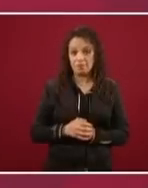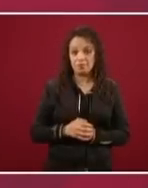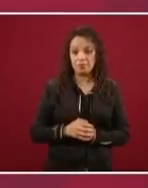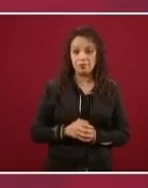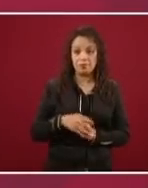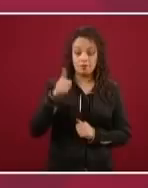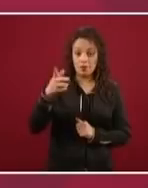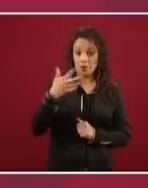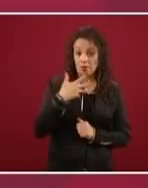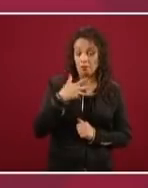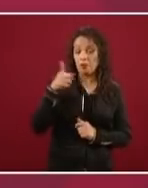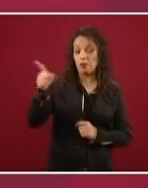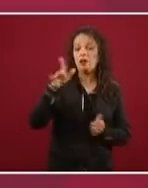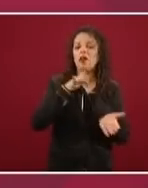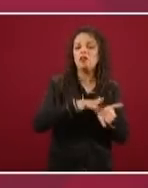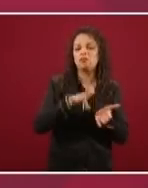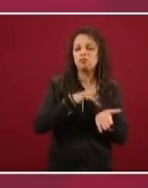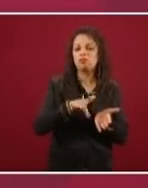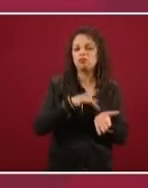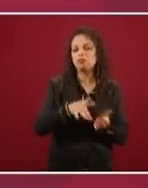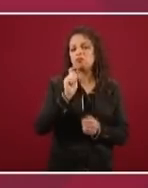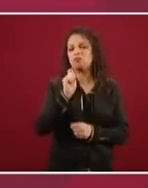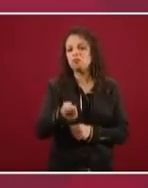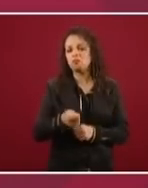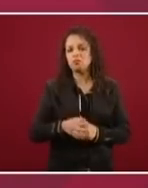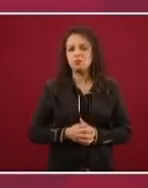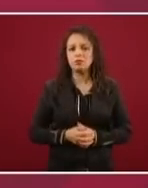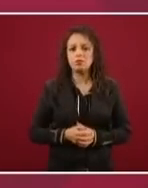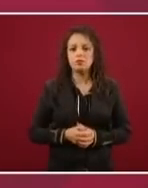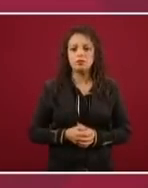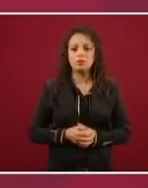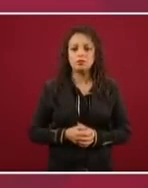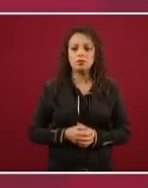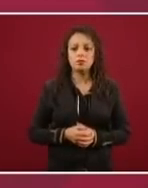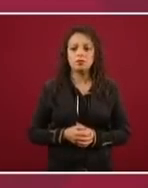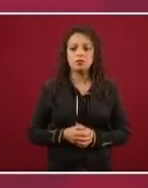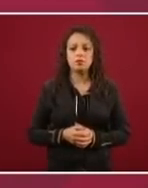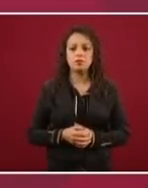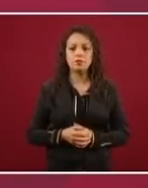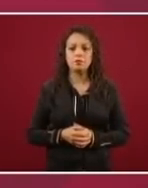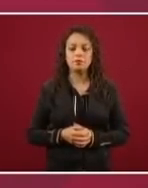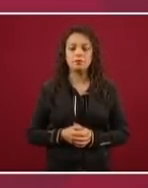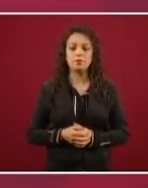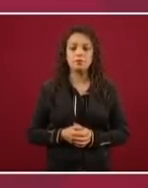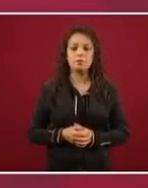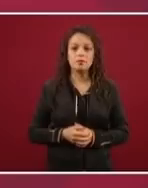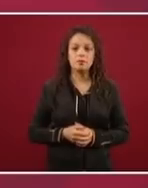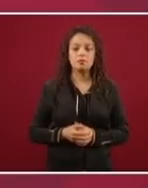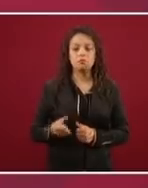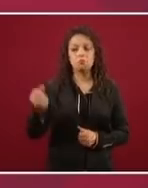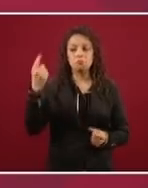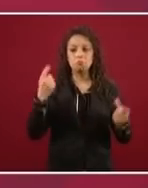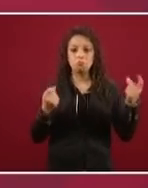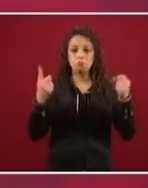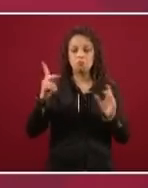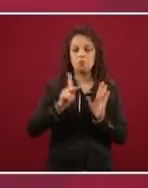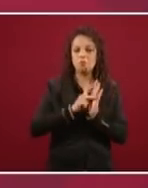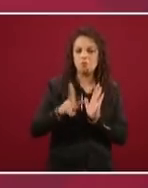apoyo d y algunos medios de comunicación